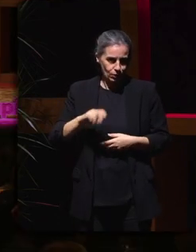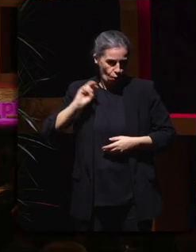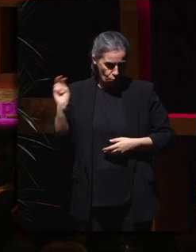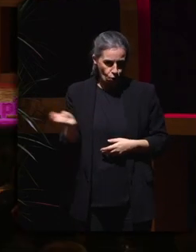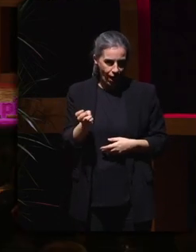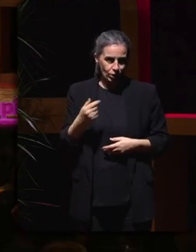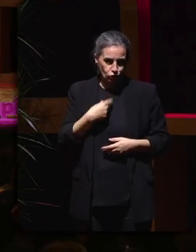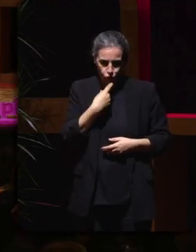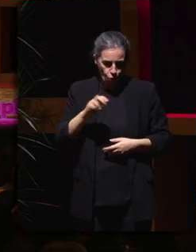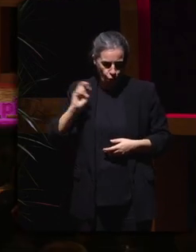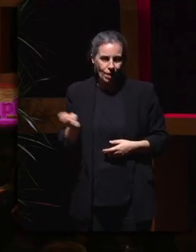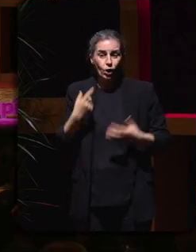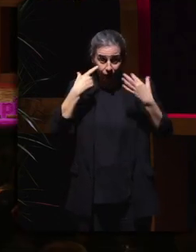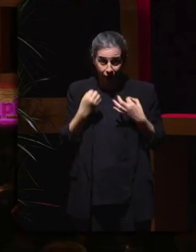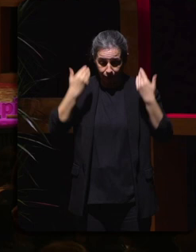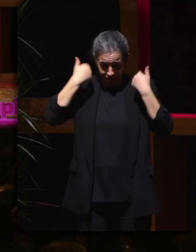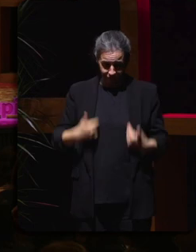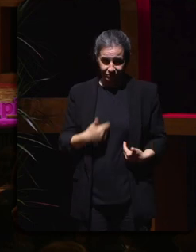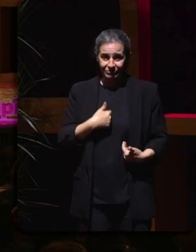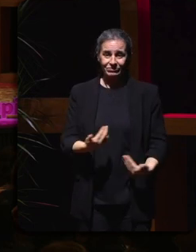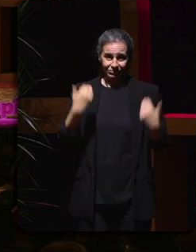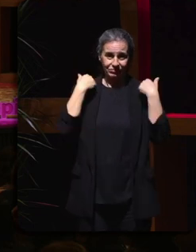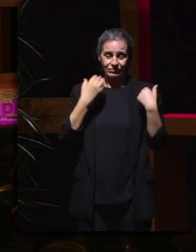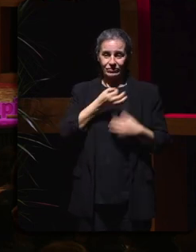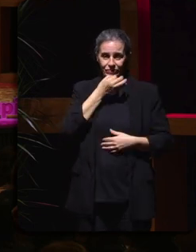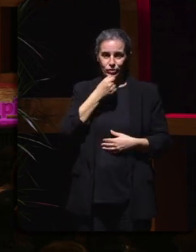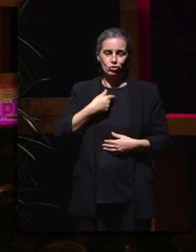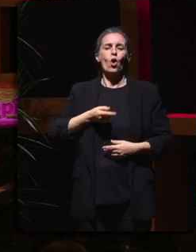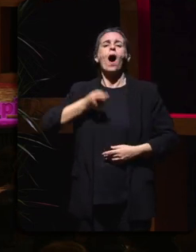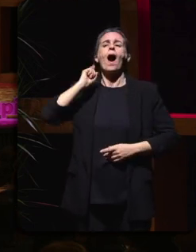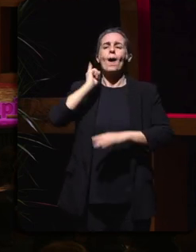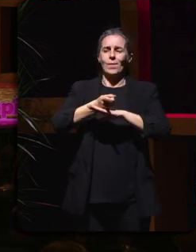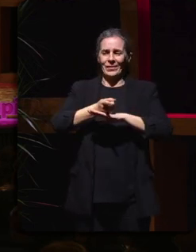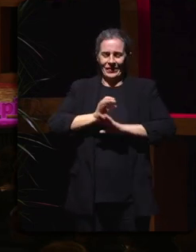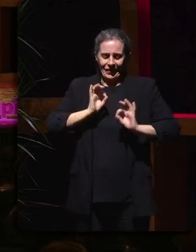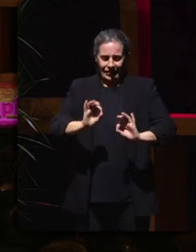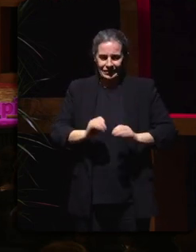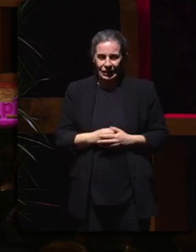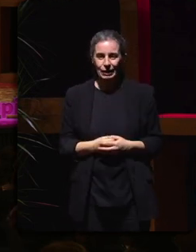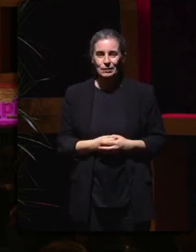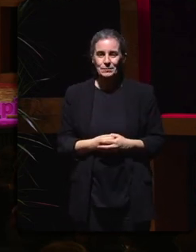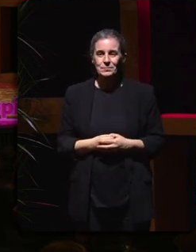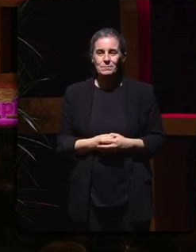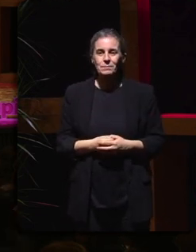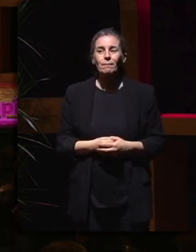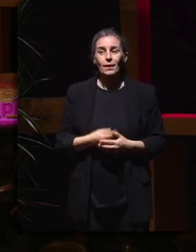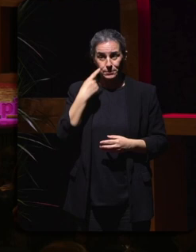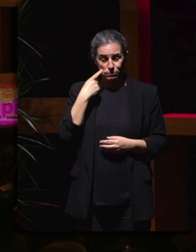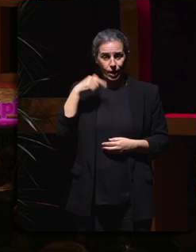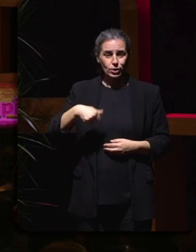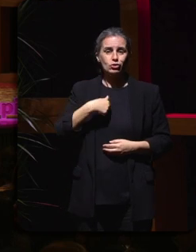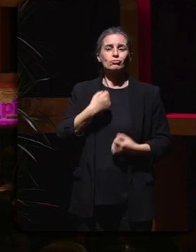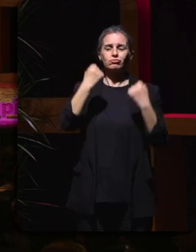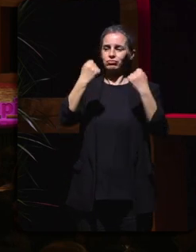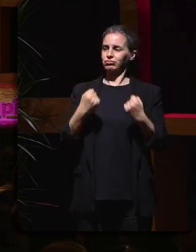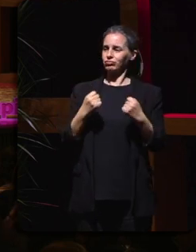más estático lo digo yo que soy la voz de la autoridad aquí fijaos lo de la autoridad que importante es te